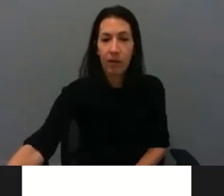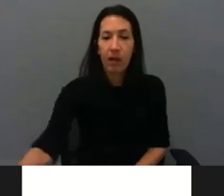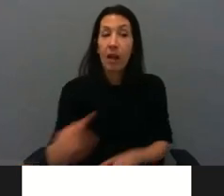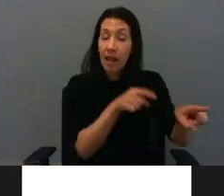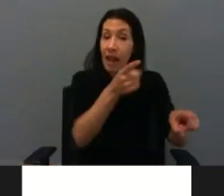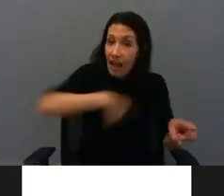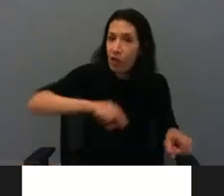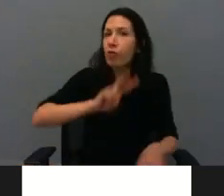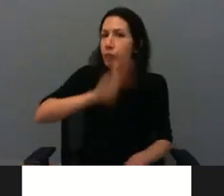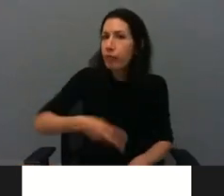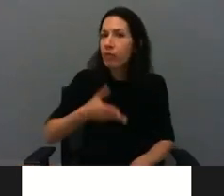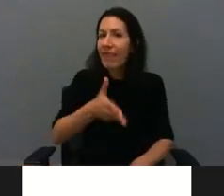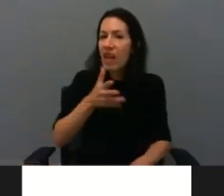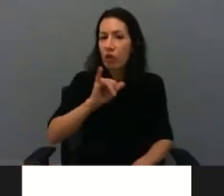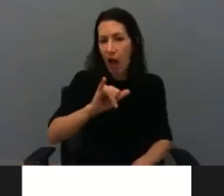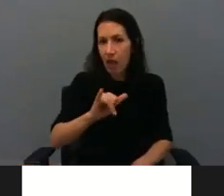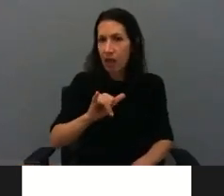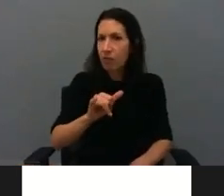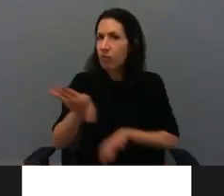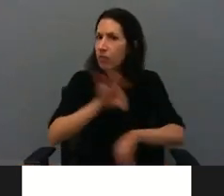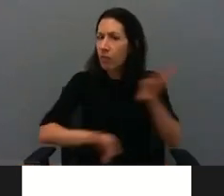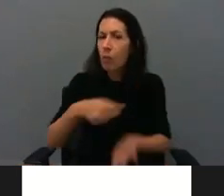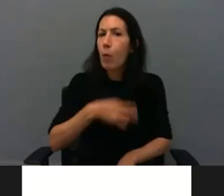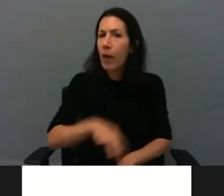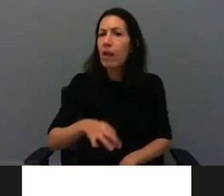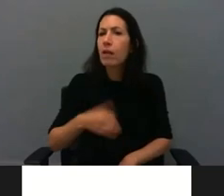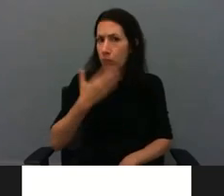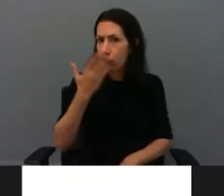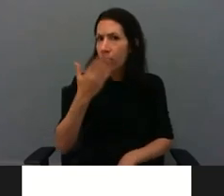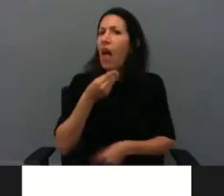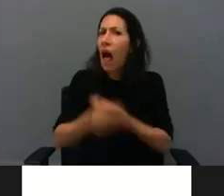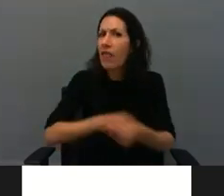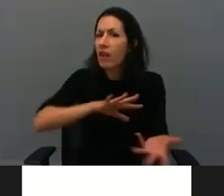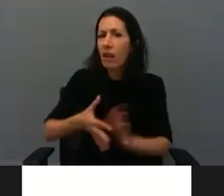y se puede hacer. Se puede hacer.